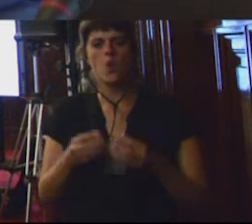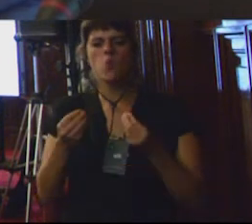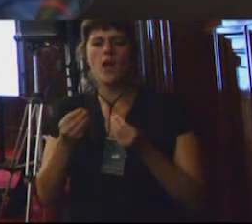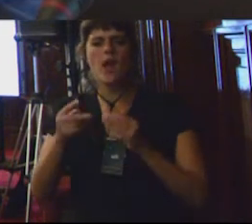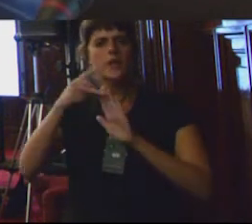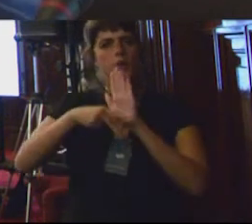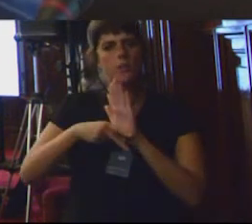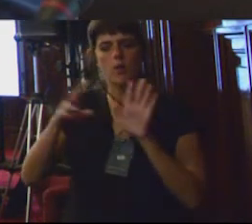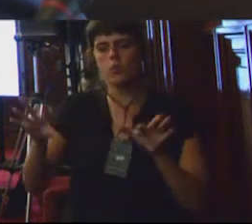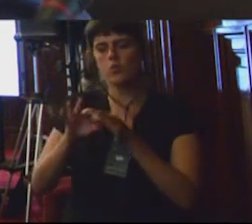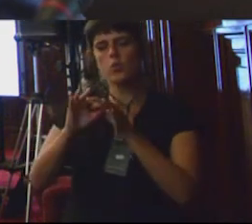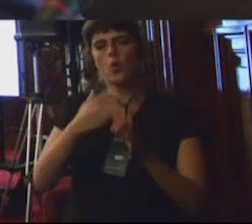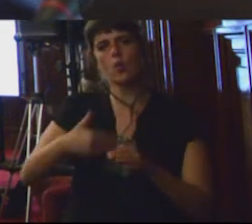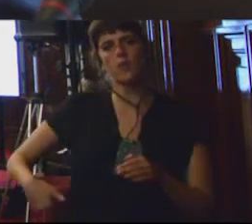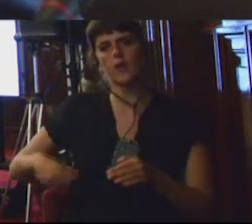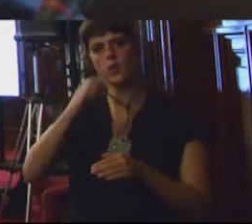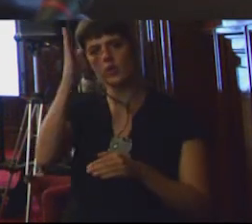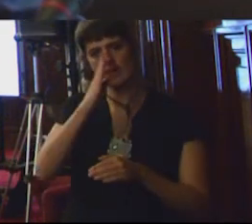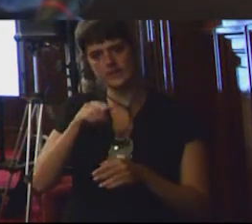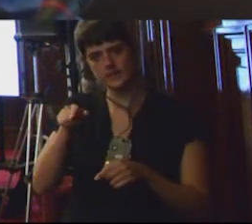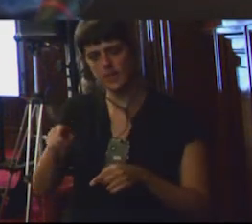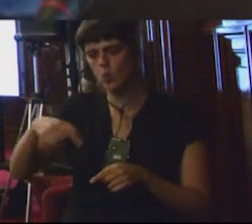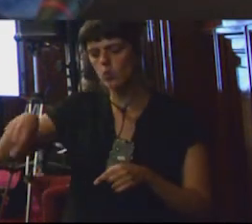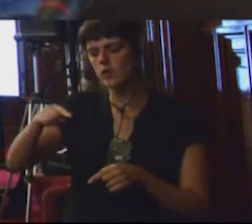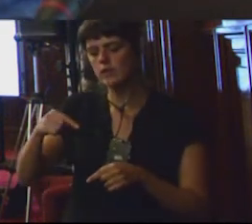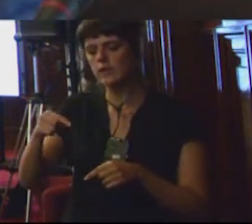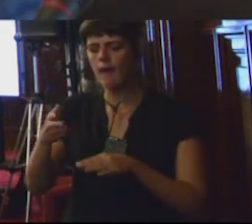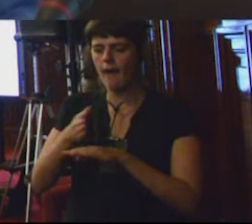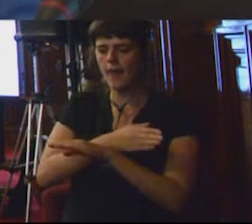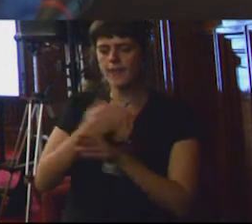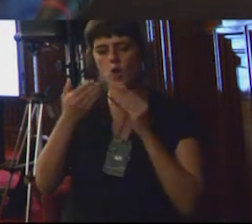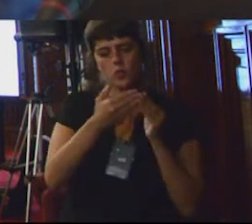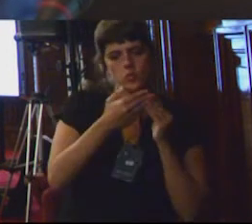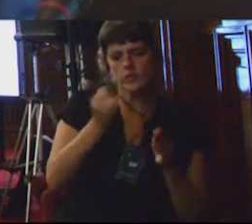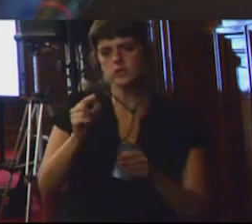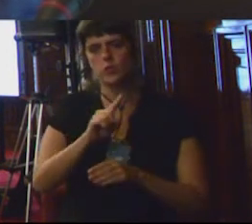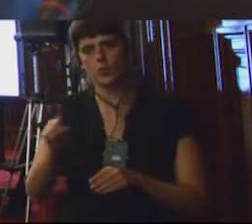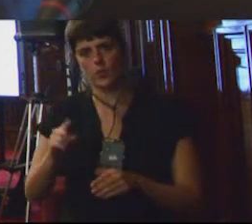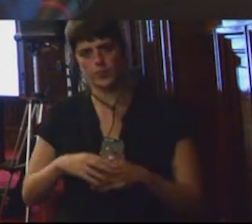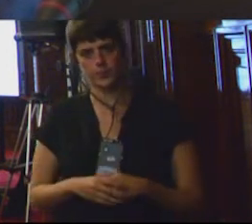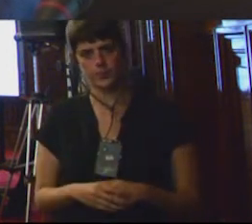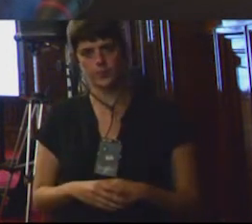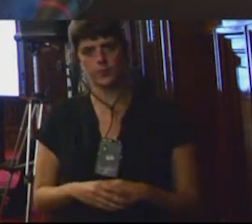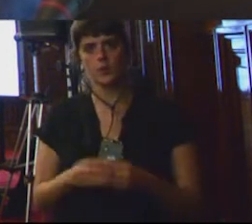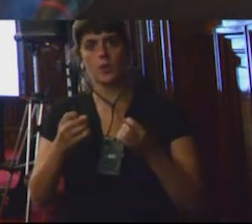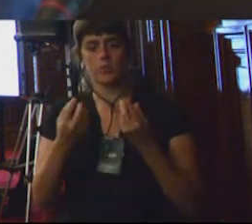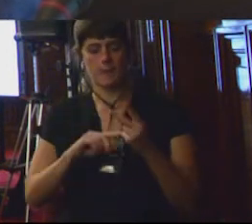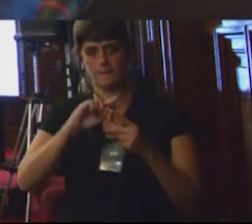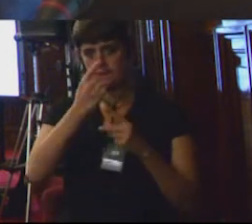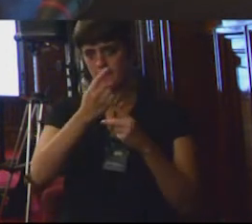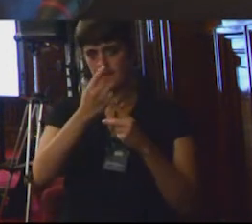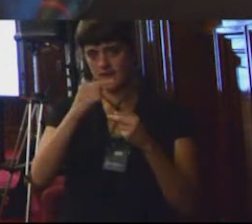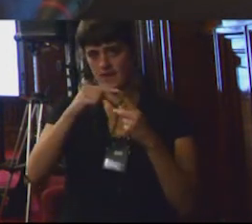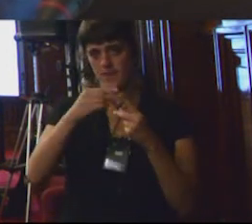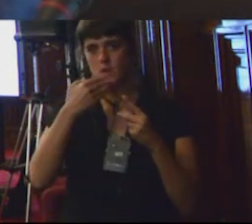Gobierno Federal, si son consultadas o no son consultadas. Porque la primera pregunta creo que es